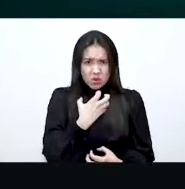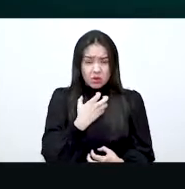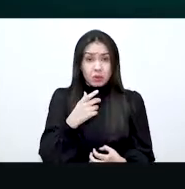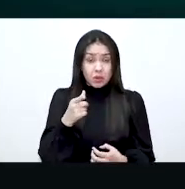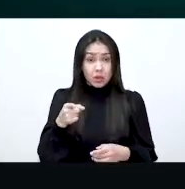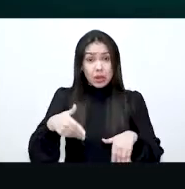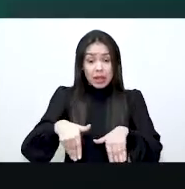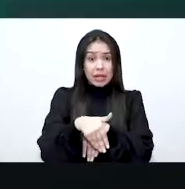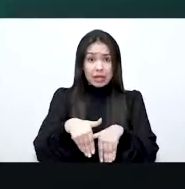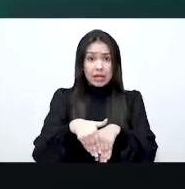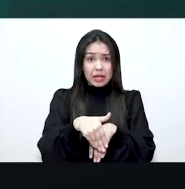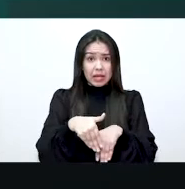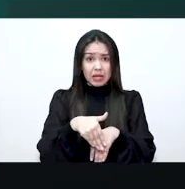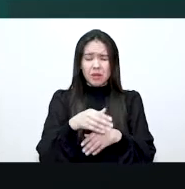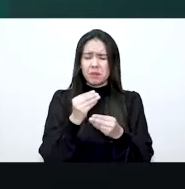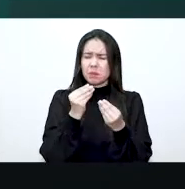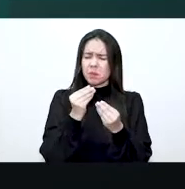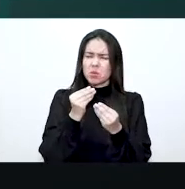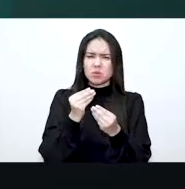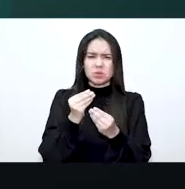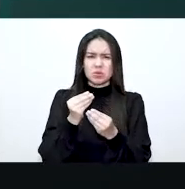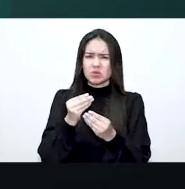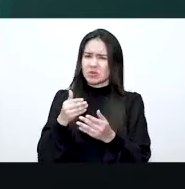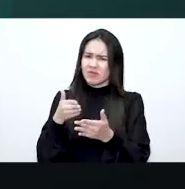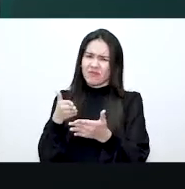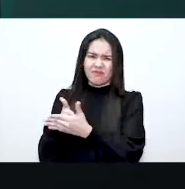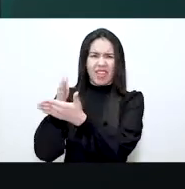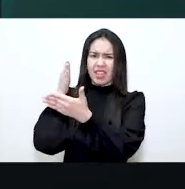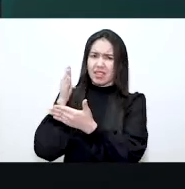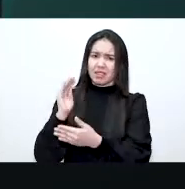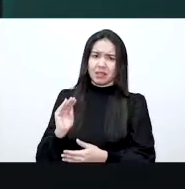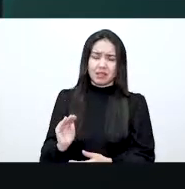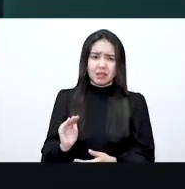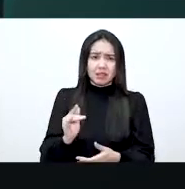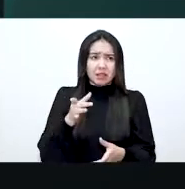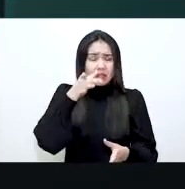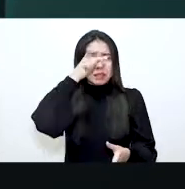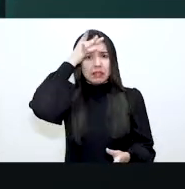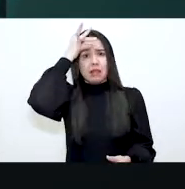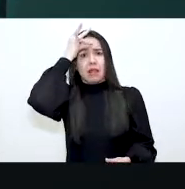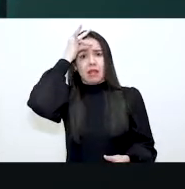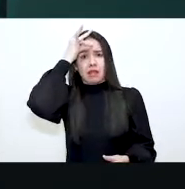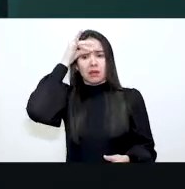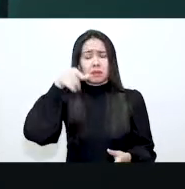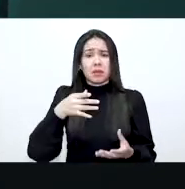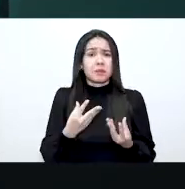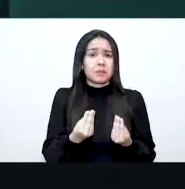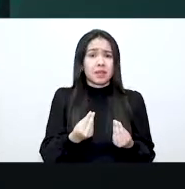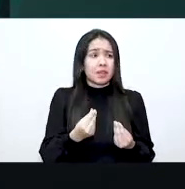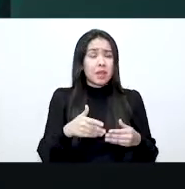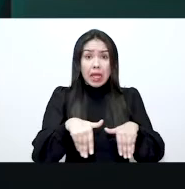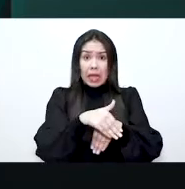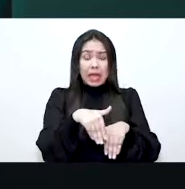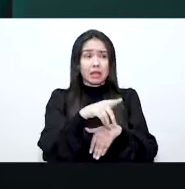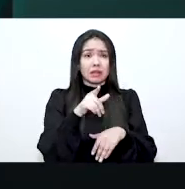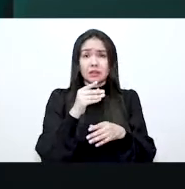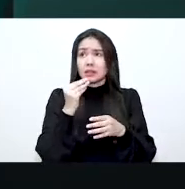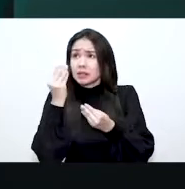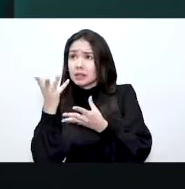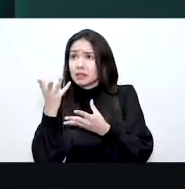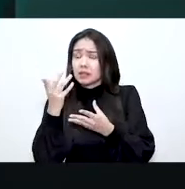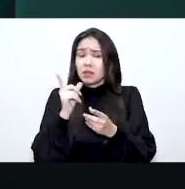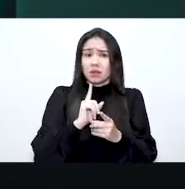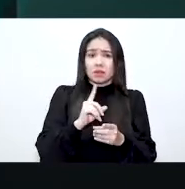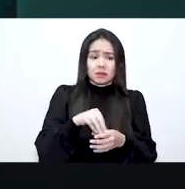calle, alguien que él conoce, le hizo mucho daño. Desde entonces, José tiene mucho miedo y no sabe